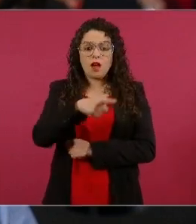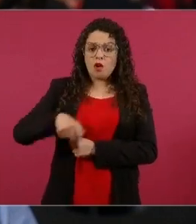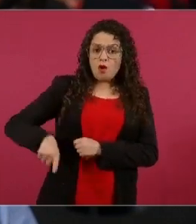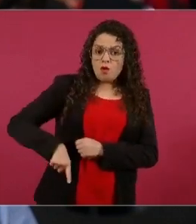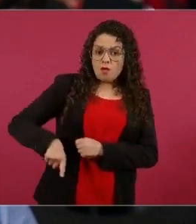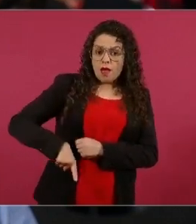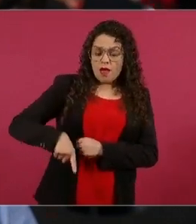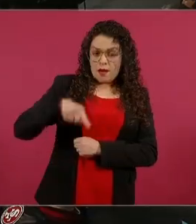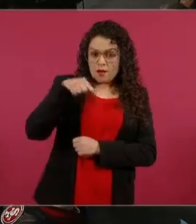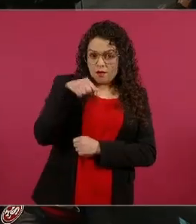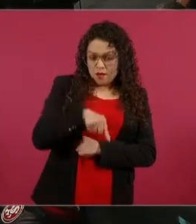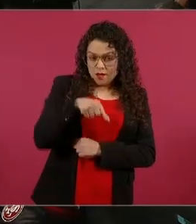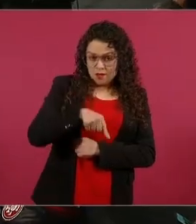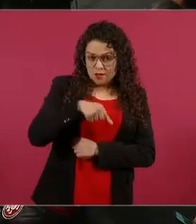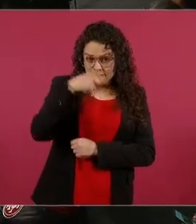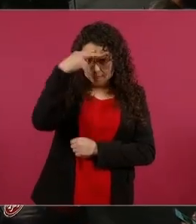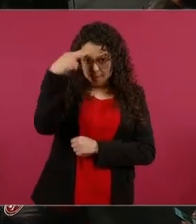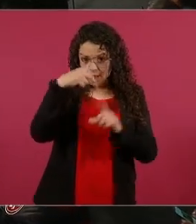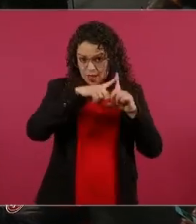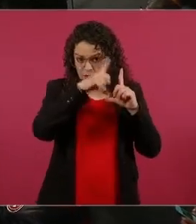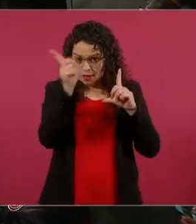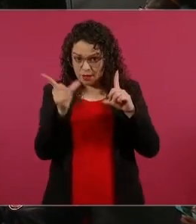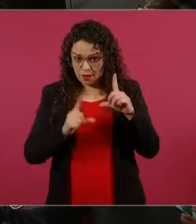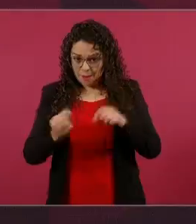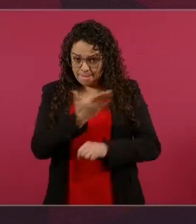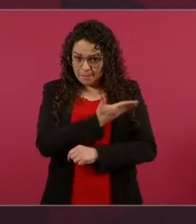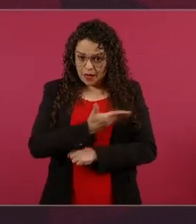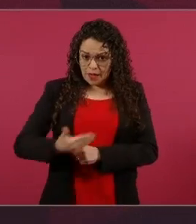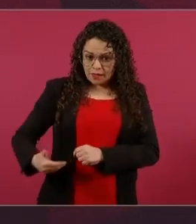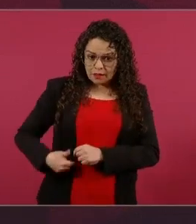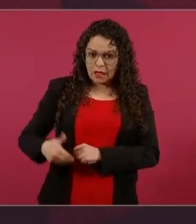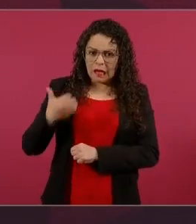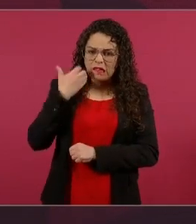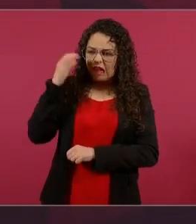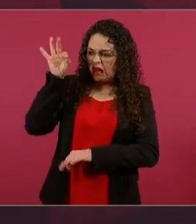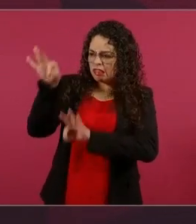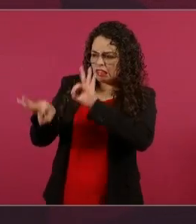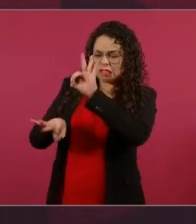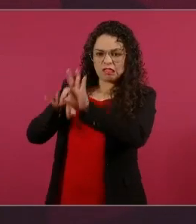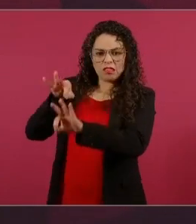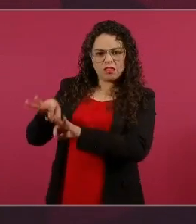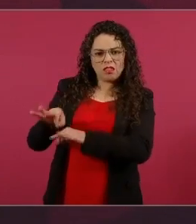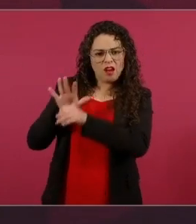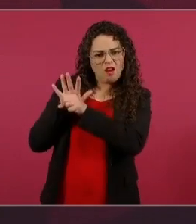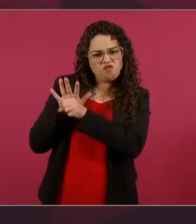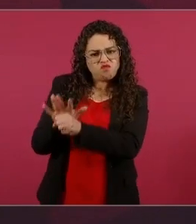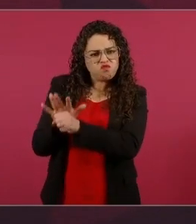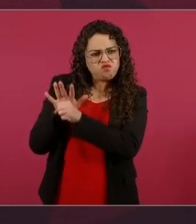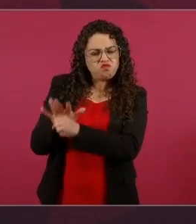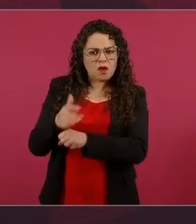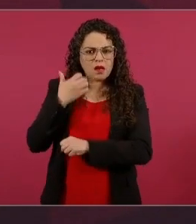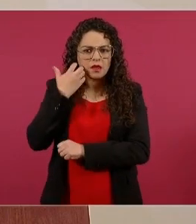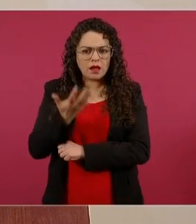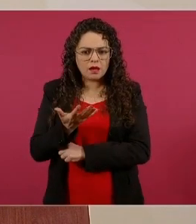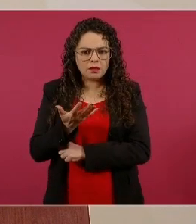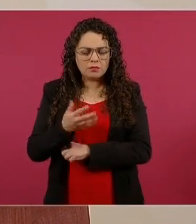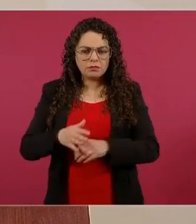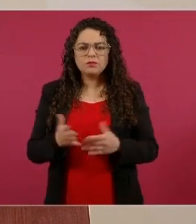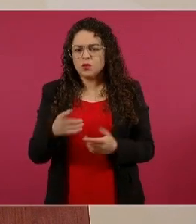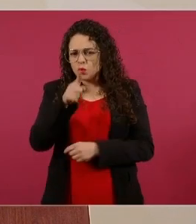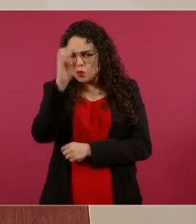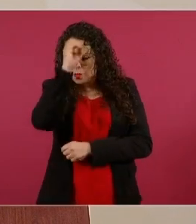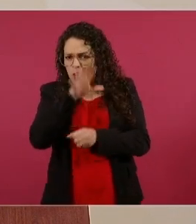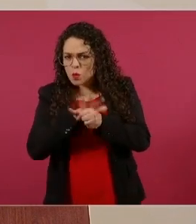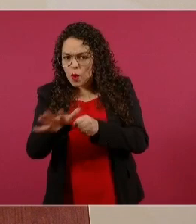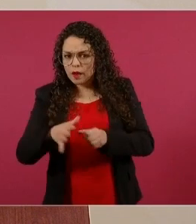gobierno de la República no tenemos nada que ver nosotros no conozco al señor nunca